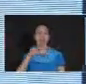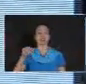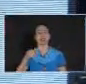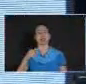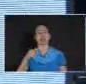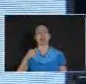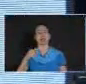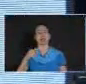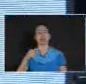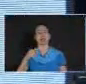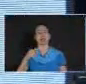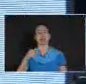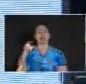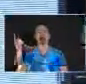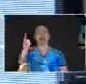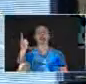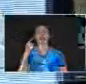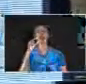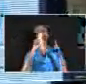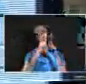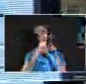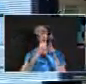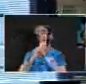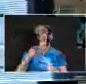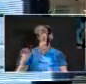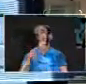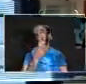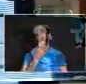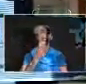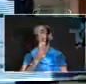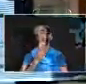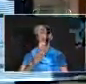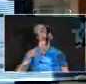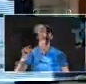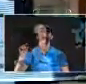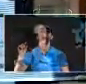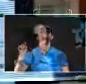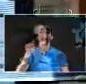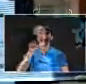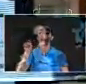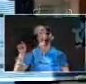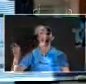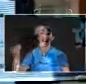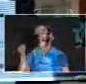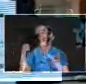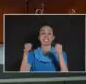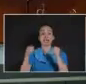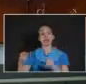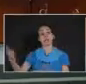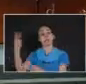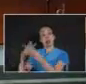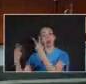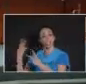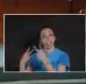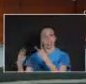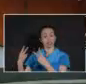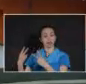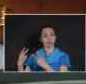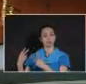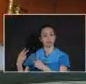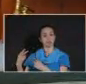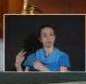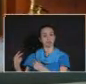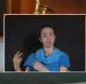importante. Los que hacen volver, los que hacen volver a otros. Ese